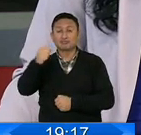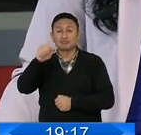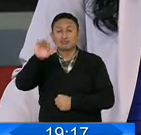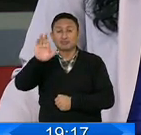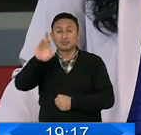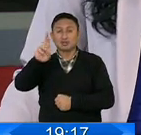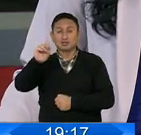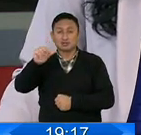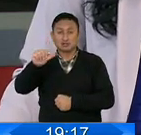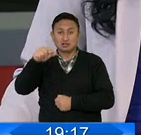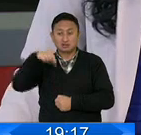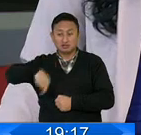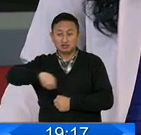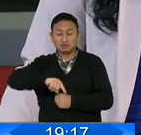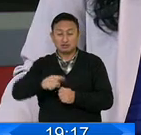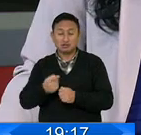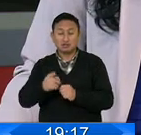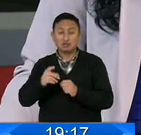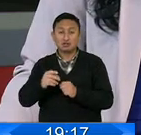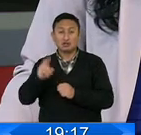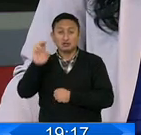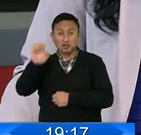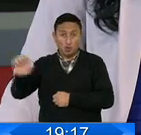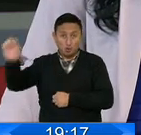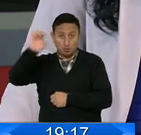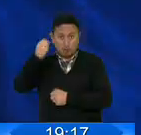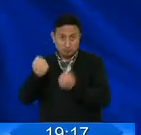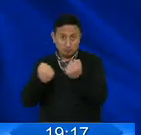de reguladores de la Unión Europea.